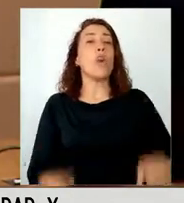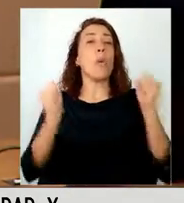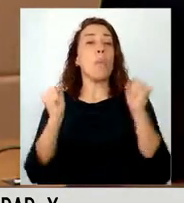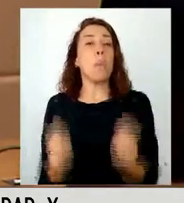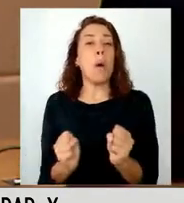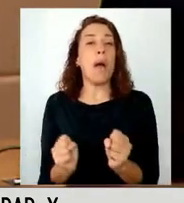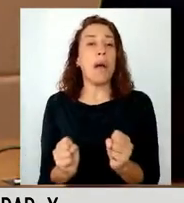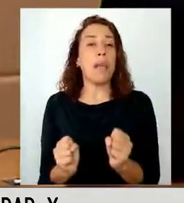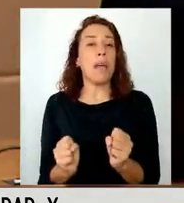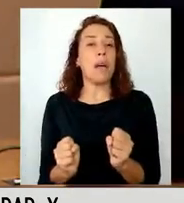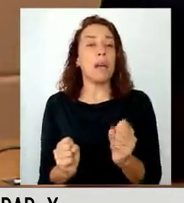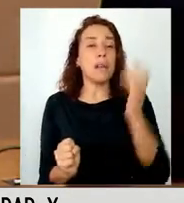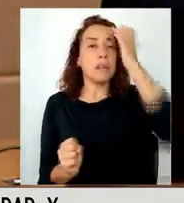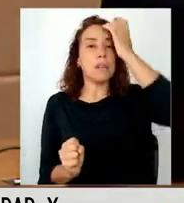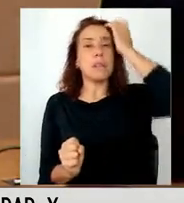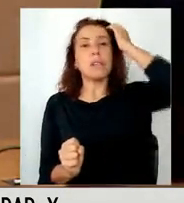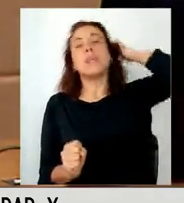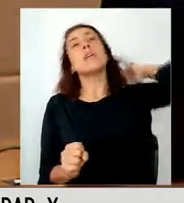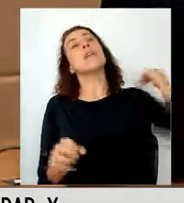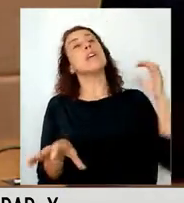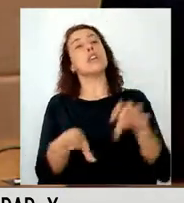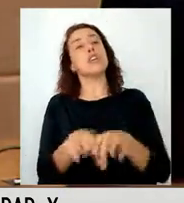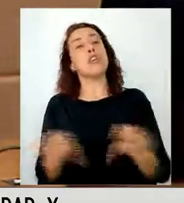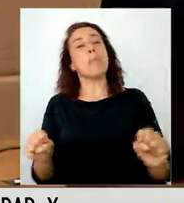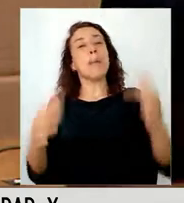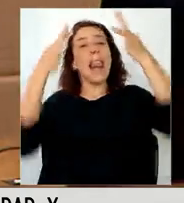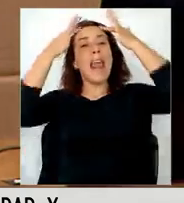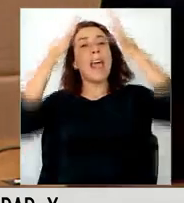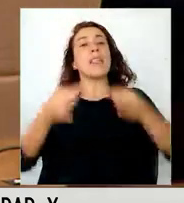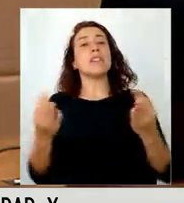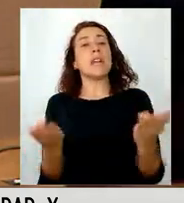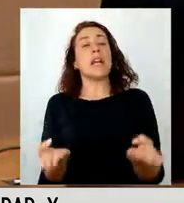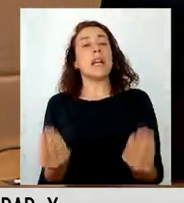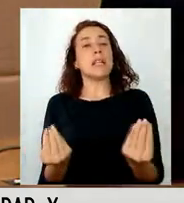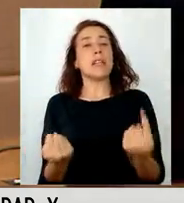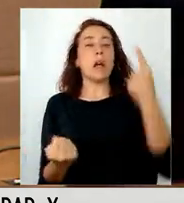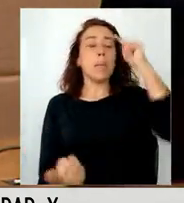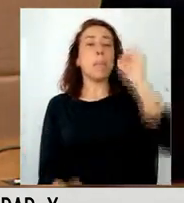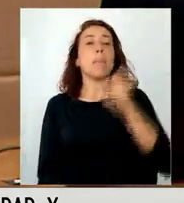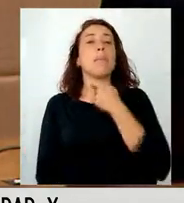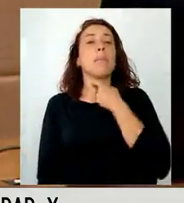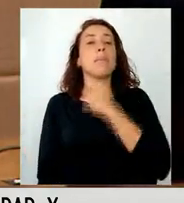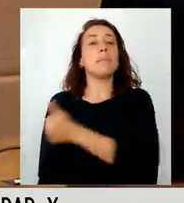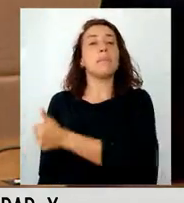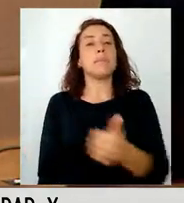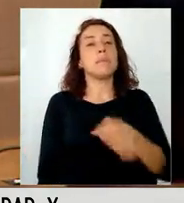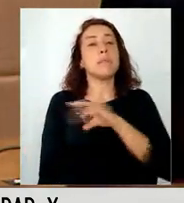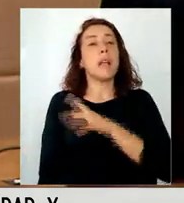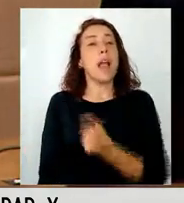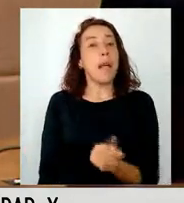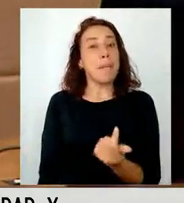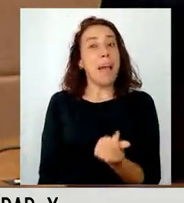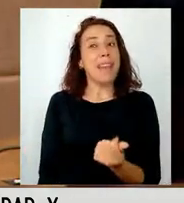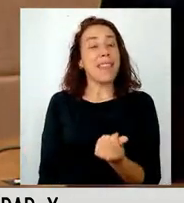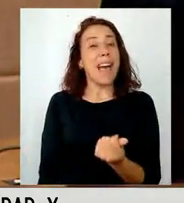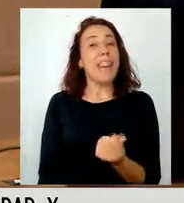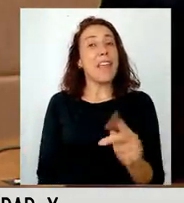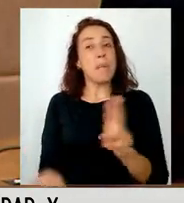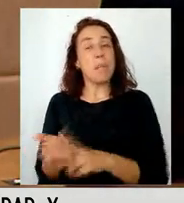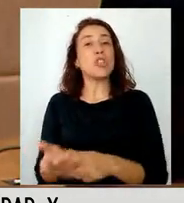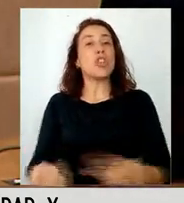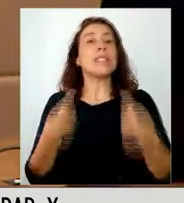de comprometer las medidas necesarias para garantizarle a todos los chilenos que esa plata se está gastando bien